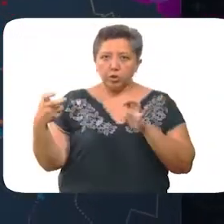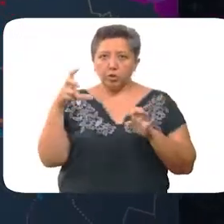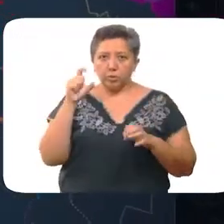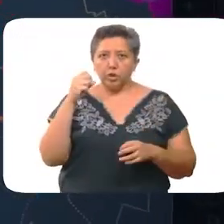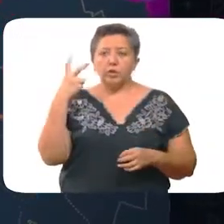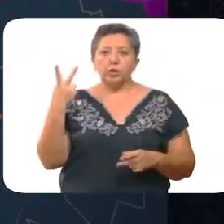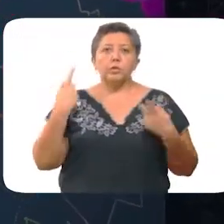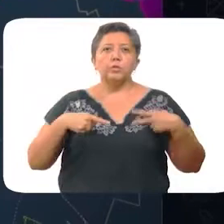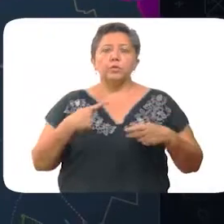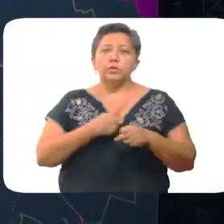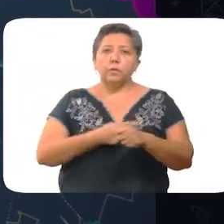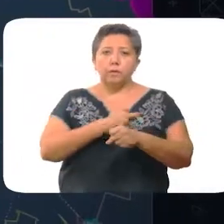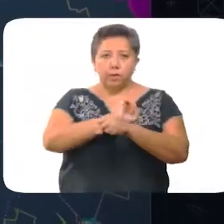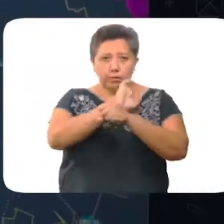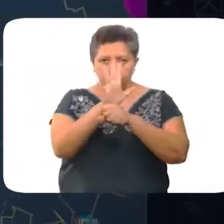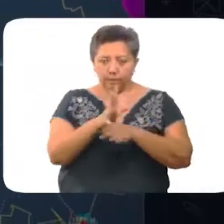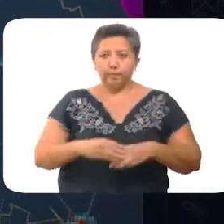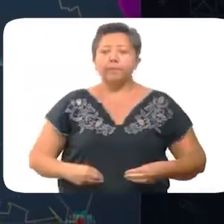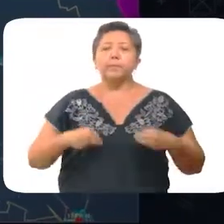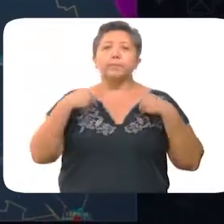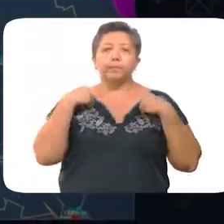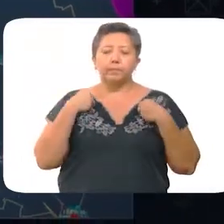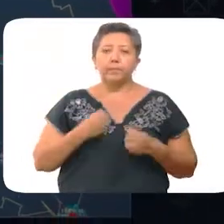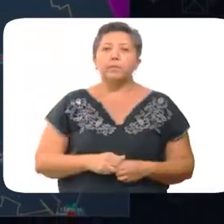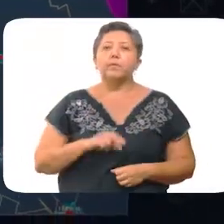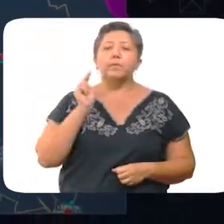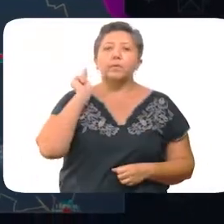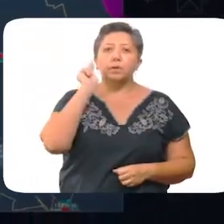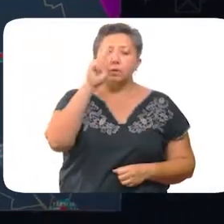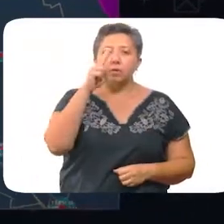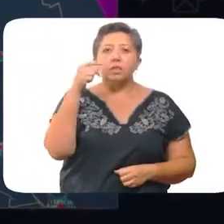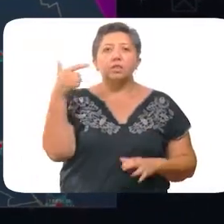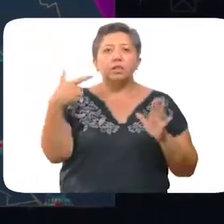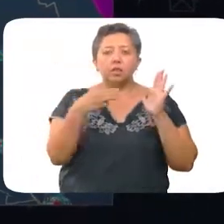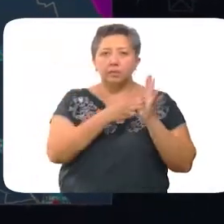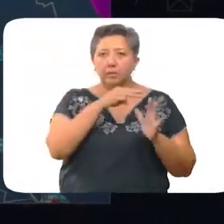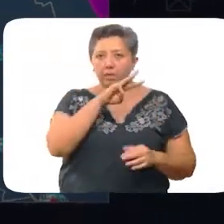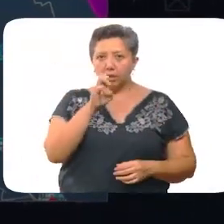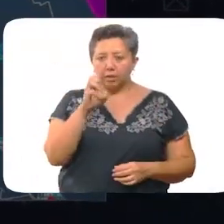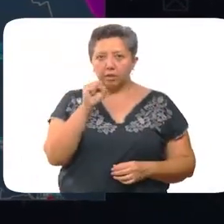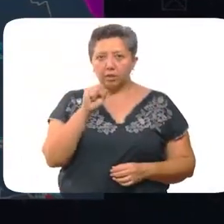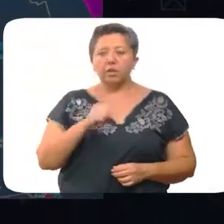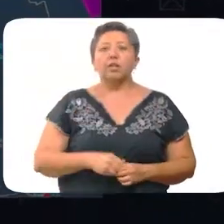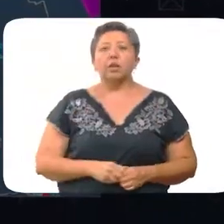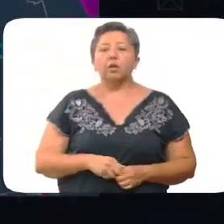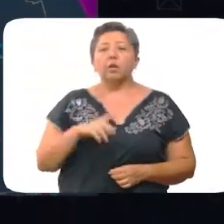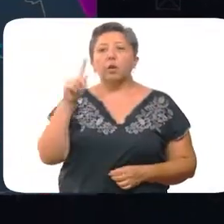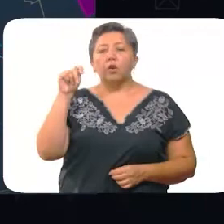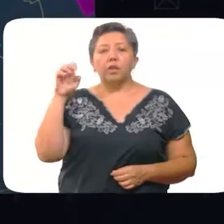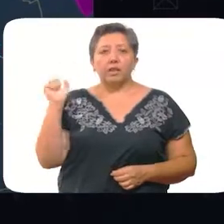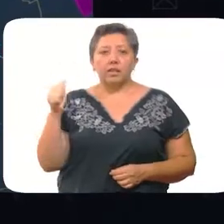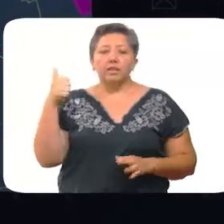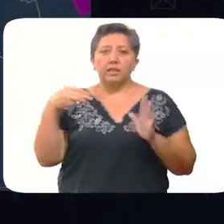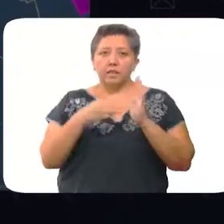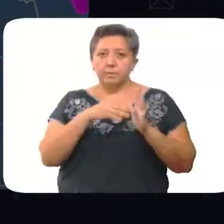25.822 personas contagiadas de coronavirus que viven. En la zona norte, 7.360, en la zona